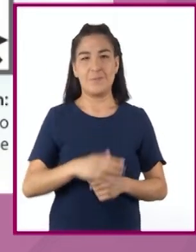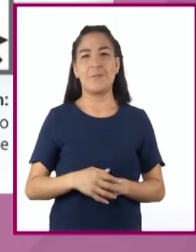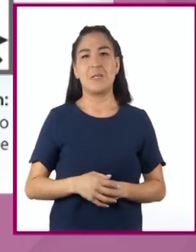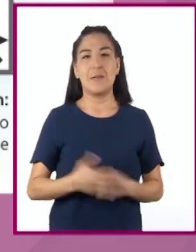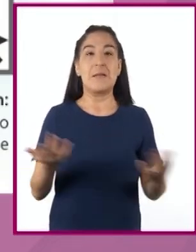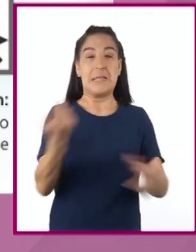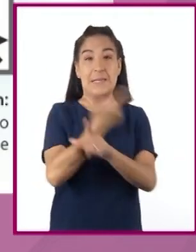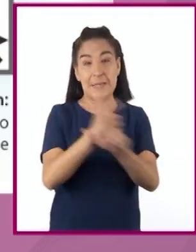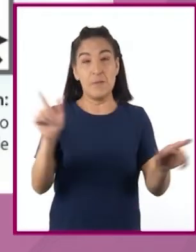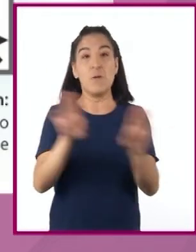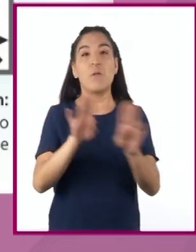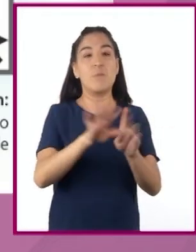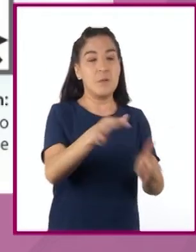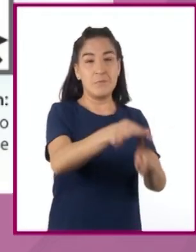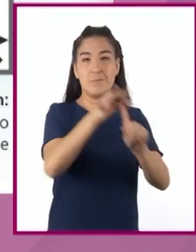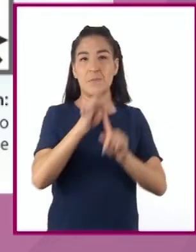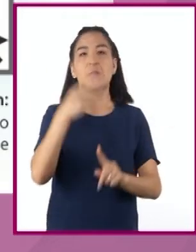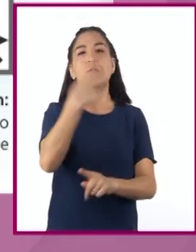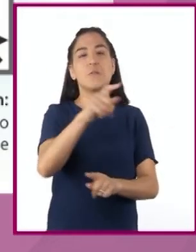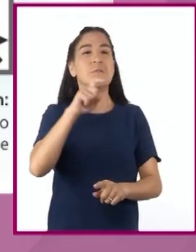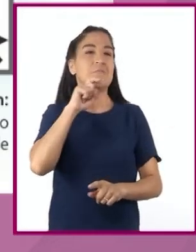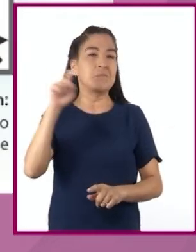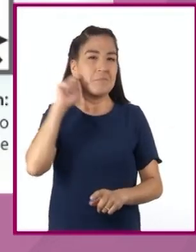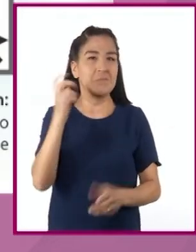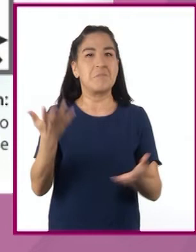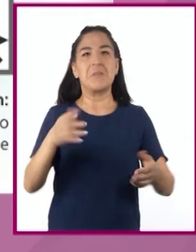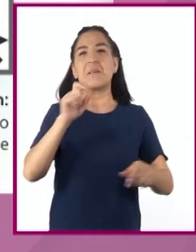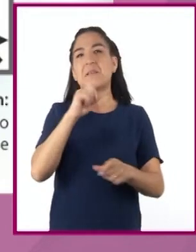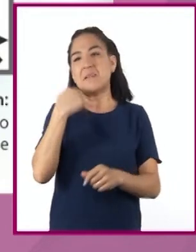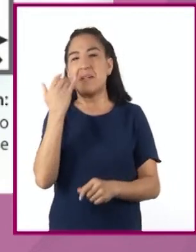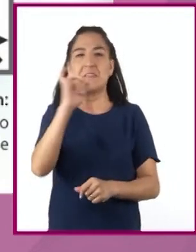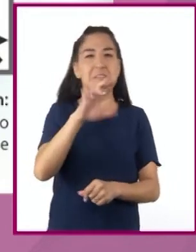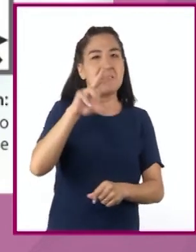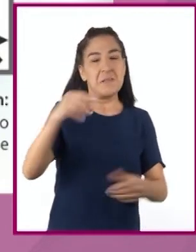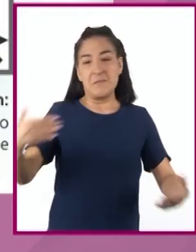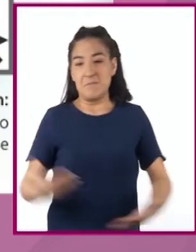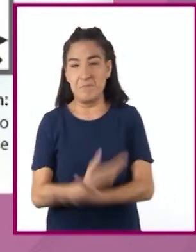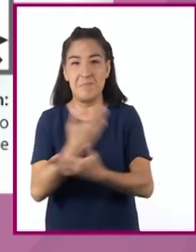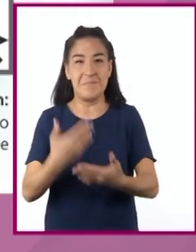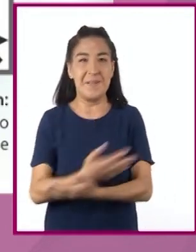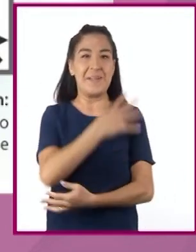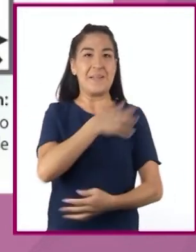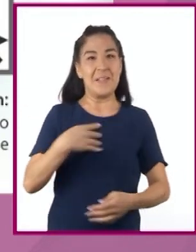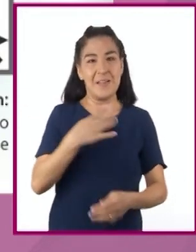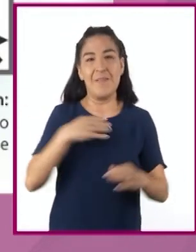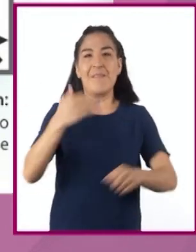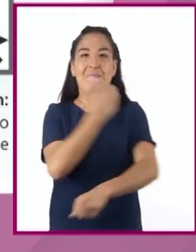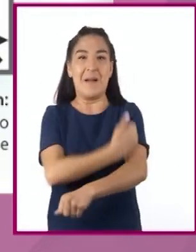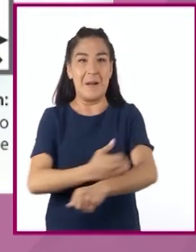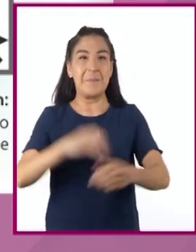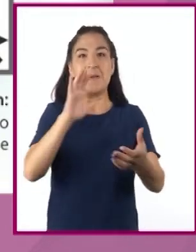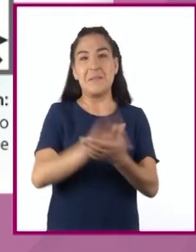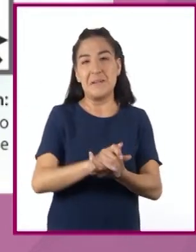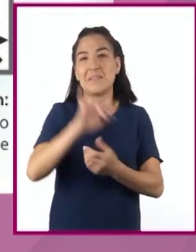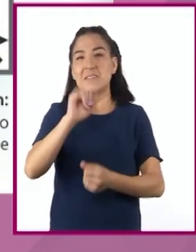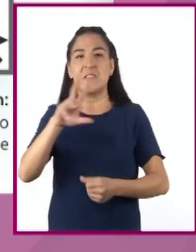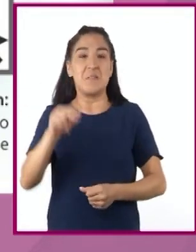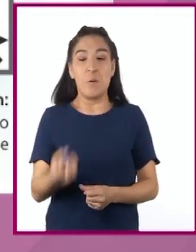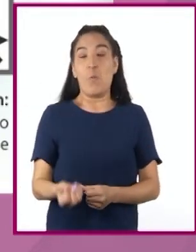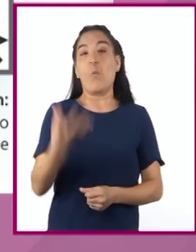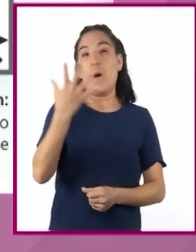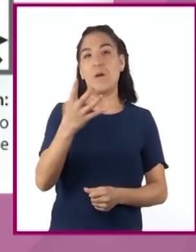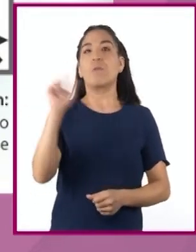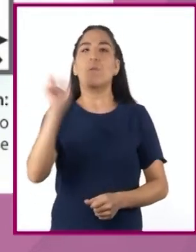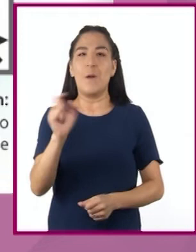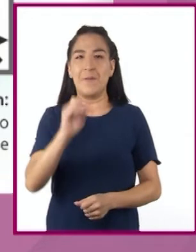libertad para elegir sobre la vida sexual y la reproducción refiere a formar una familia, tener o no tener hijos, cuántos y